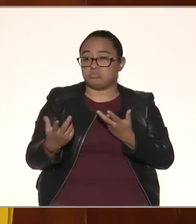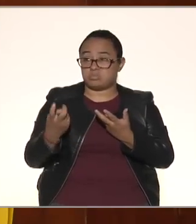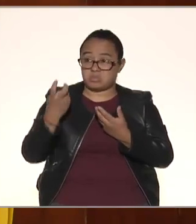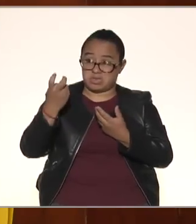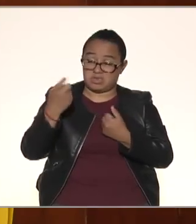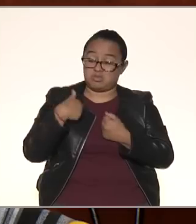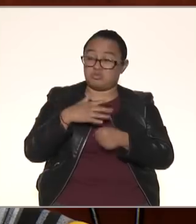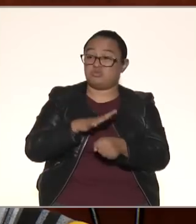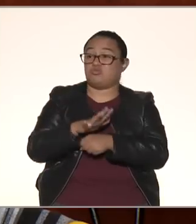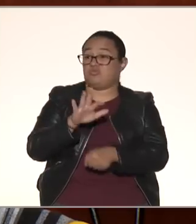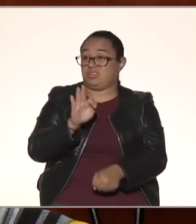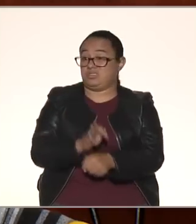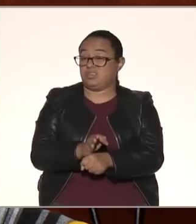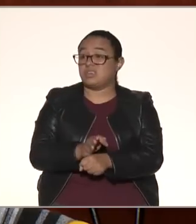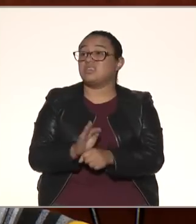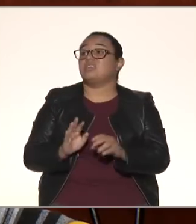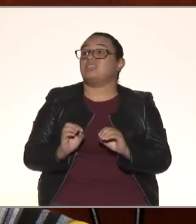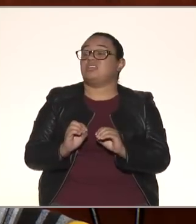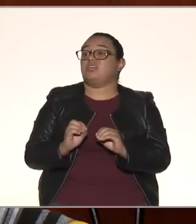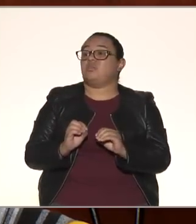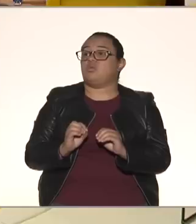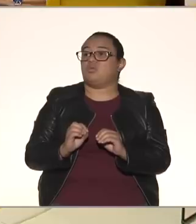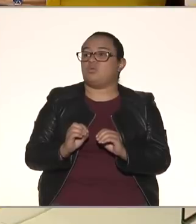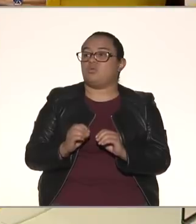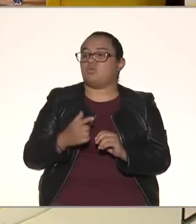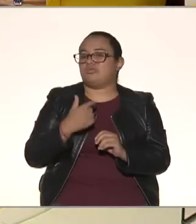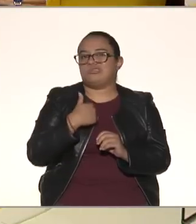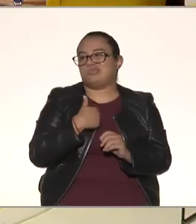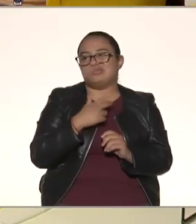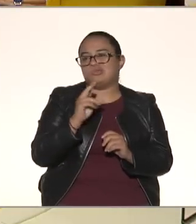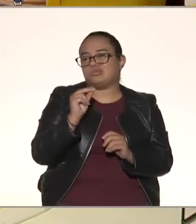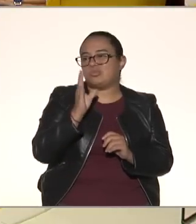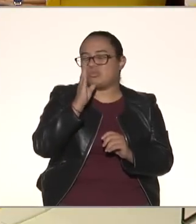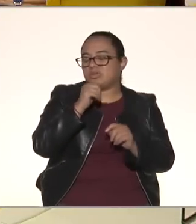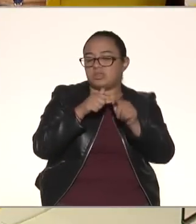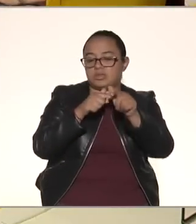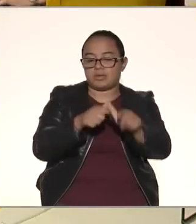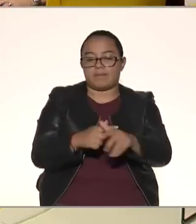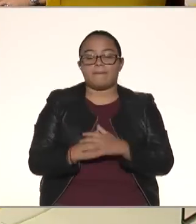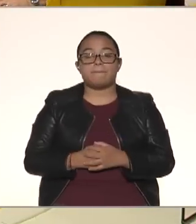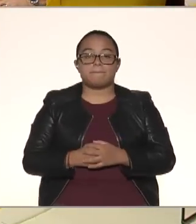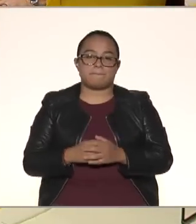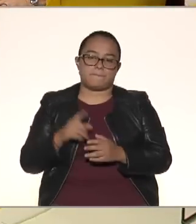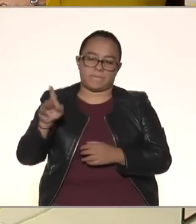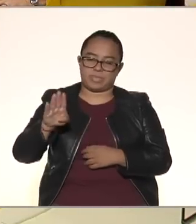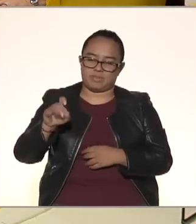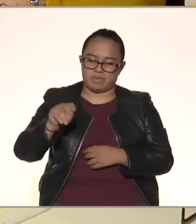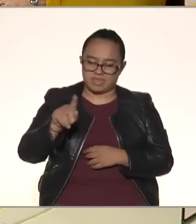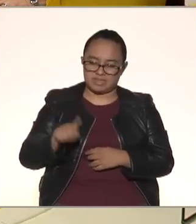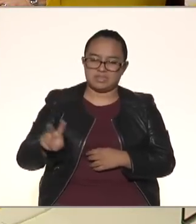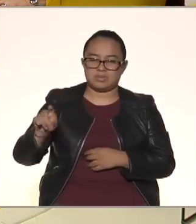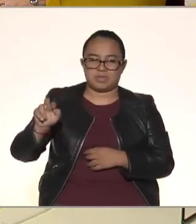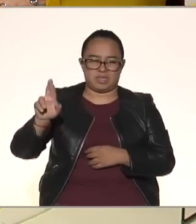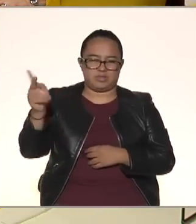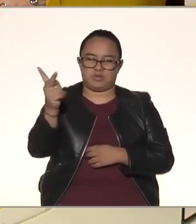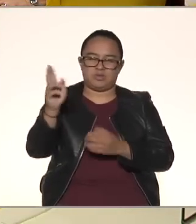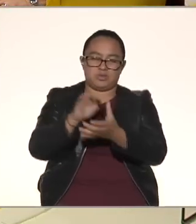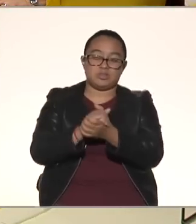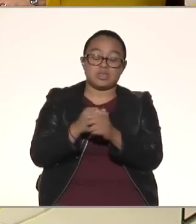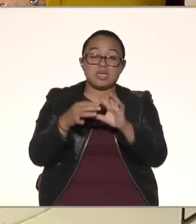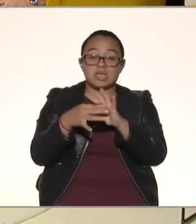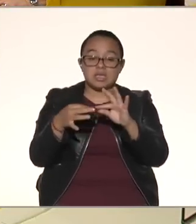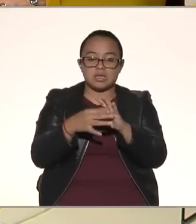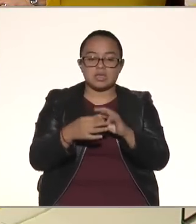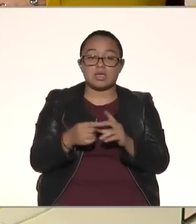suficiente o no para poder complementar mi proyecto de vida. Pero mira, escuchábamos por ejemplo a Beatriz y Víctor, que decía ella, al